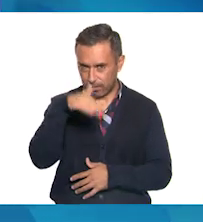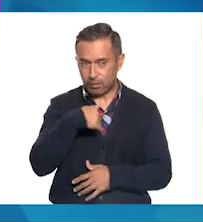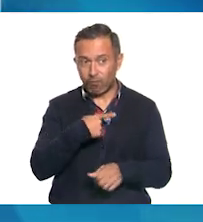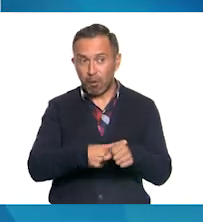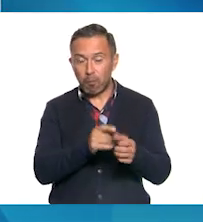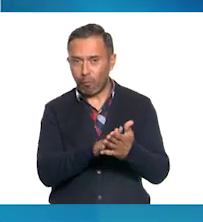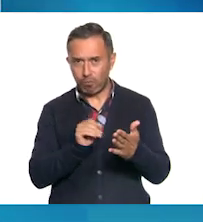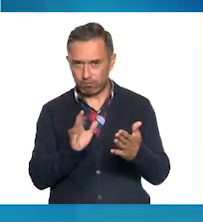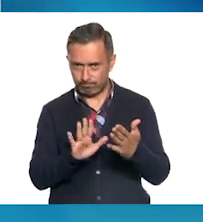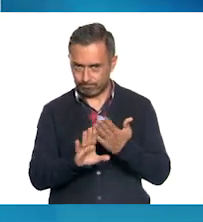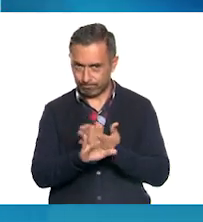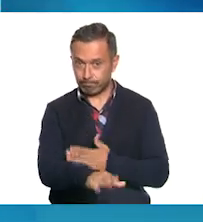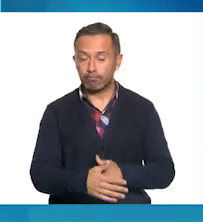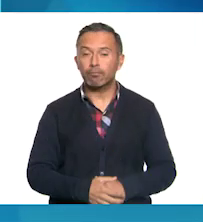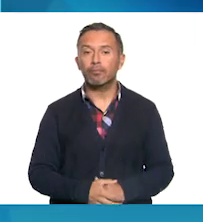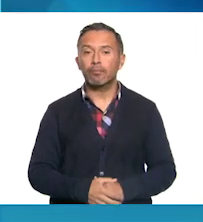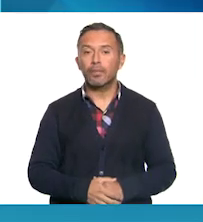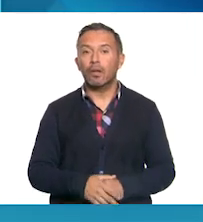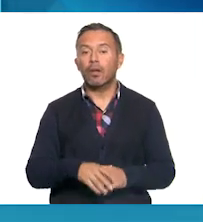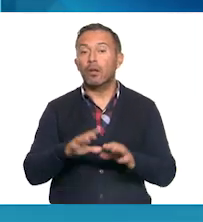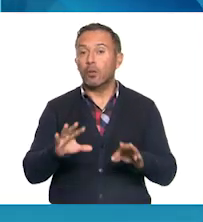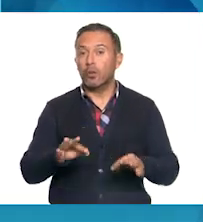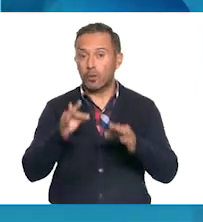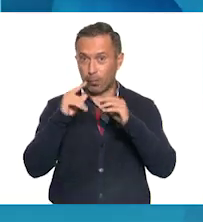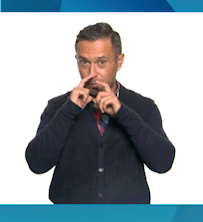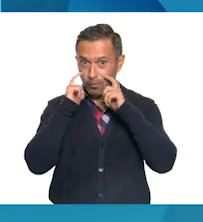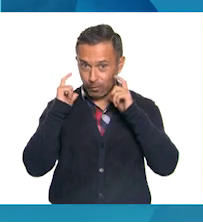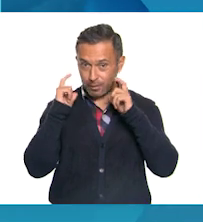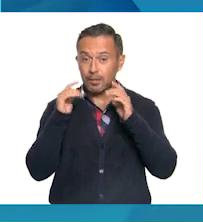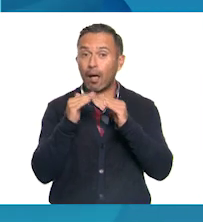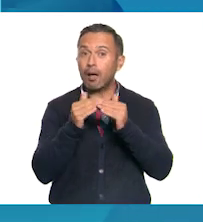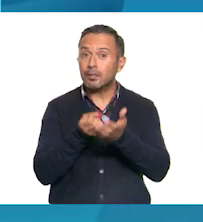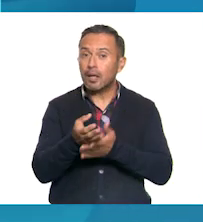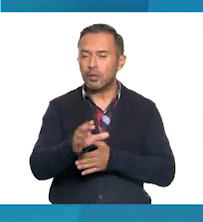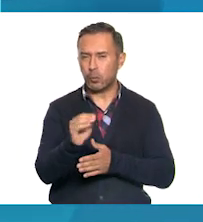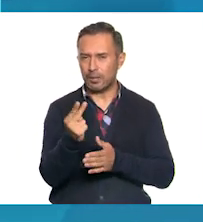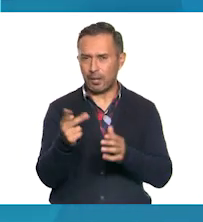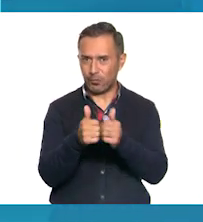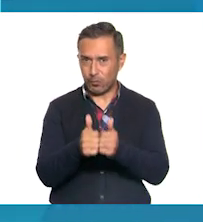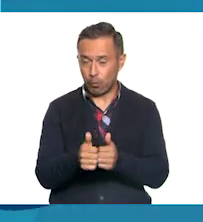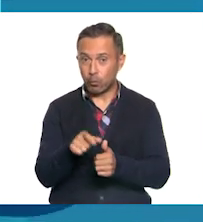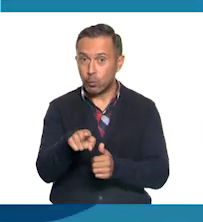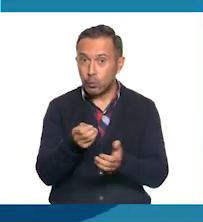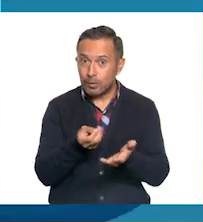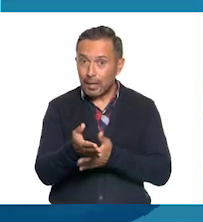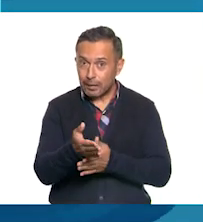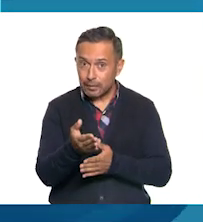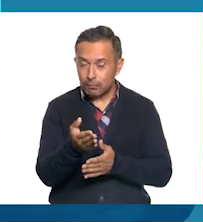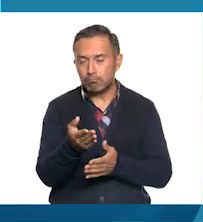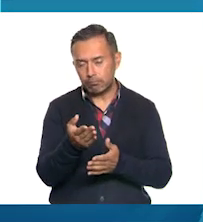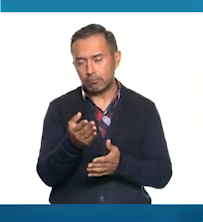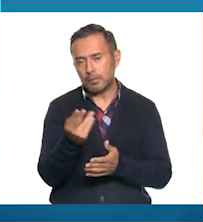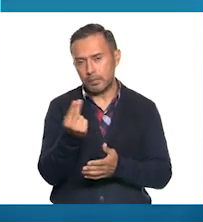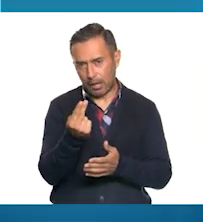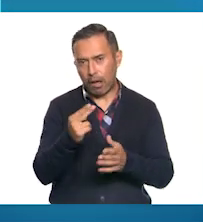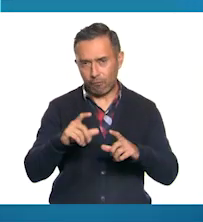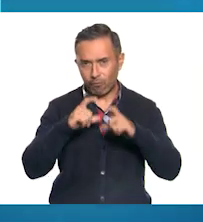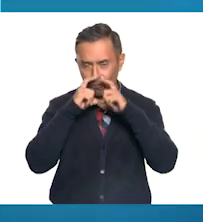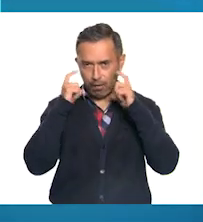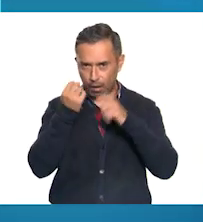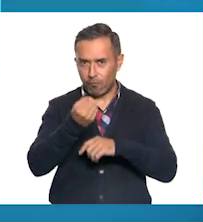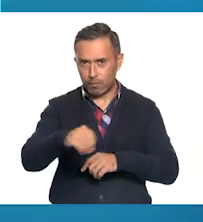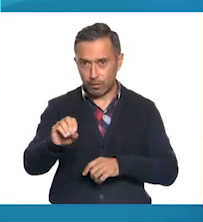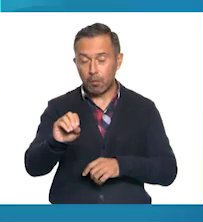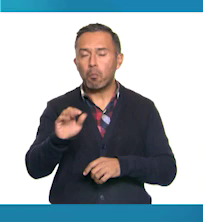contagiarnos. Utiliza cubrebocas. No salgas de casa. Si tienes que hacerlo, recuerda que es obligatorio utilizarlo. Mantén